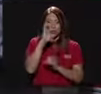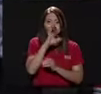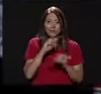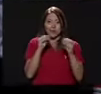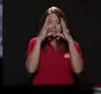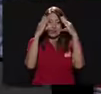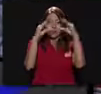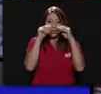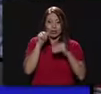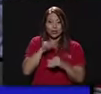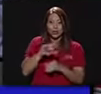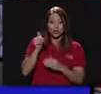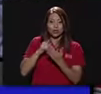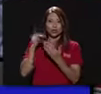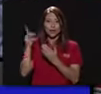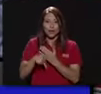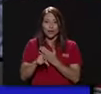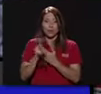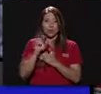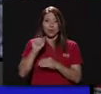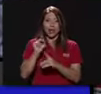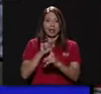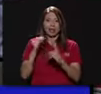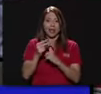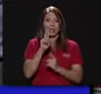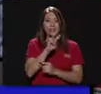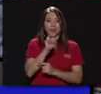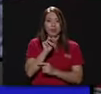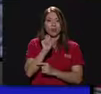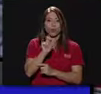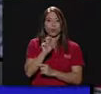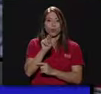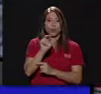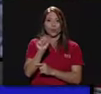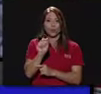buscar más información sobre estos y otros programas de Una Mirada en